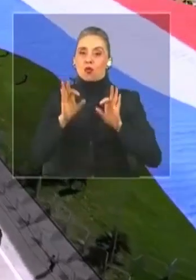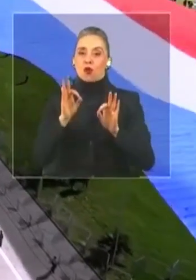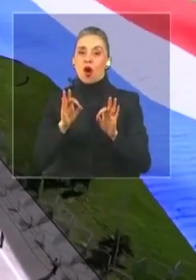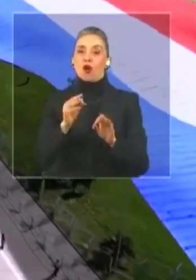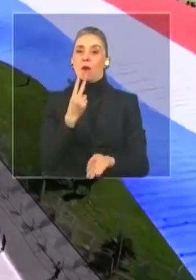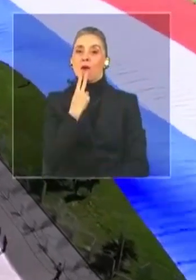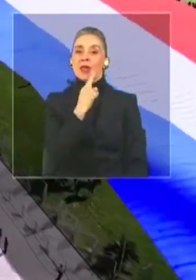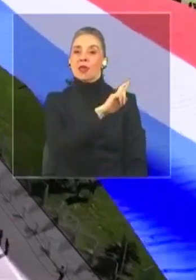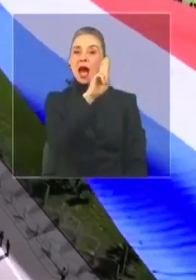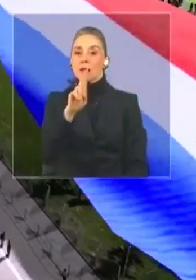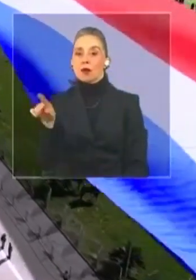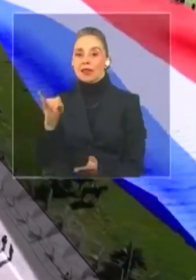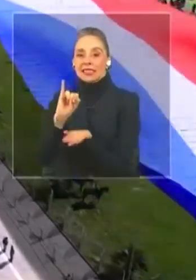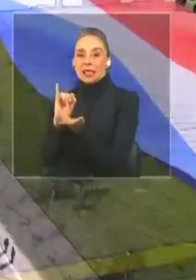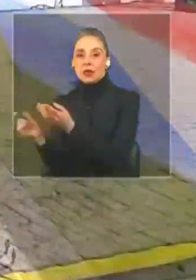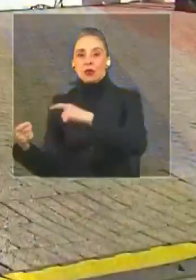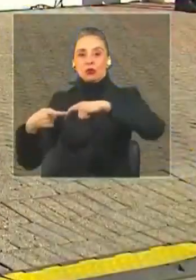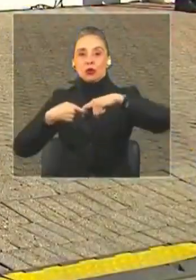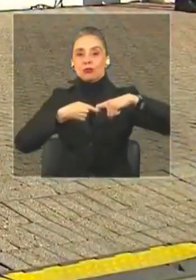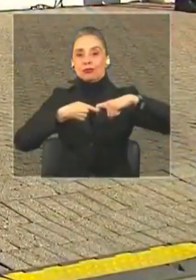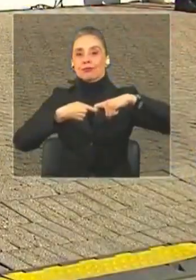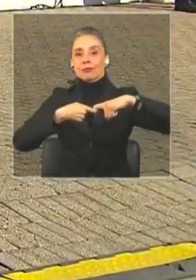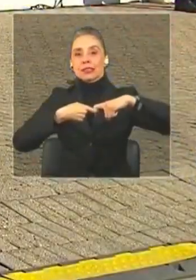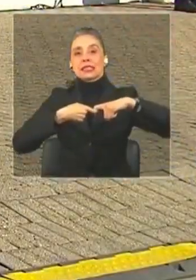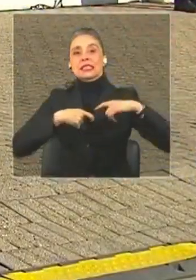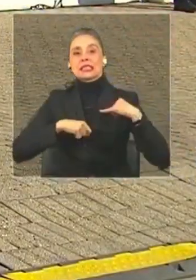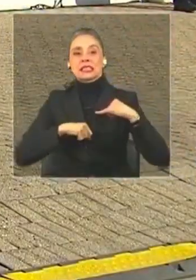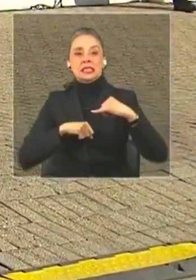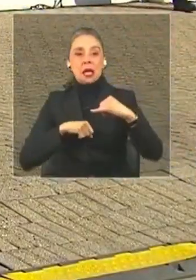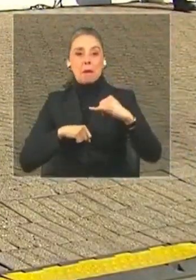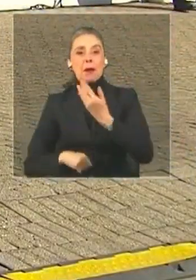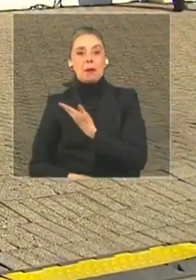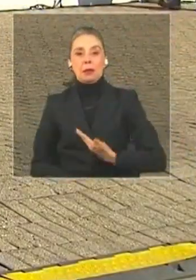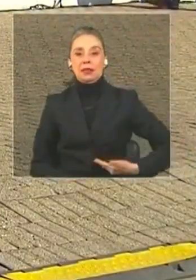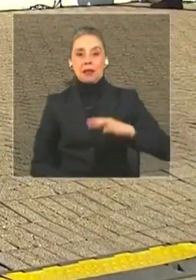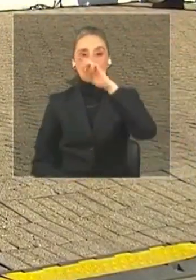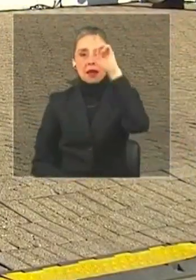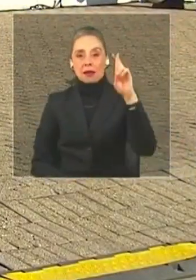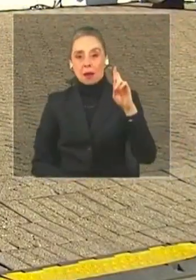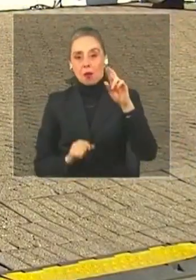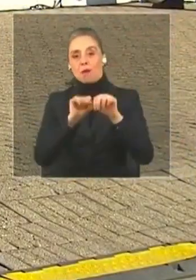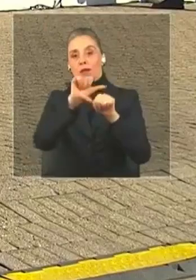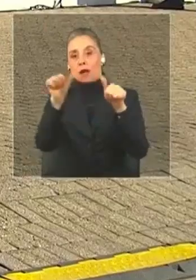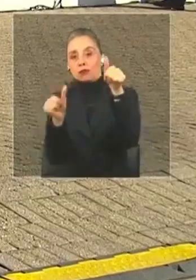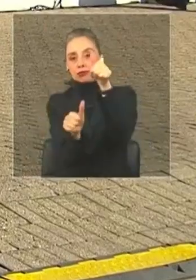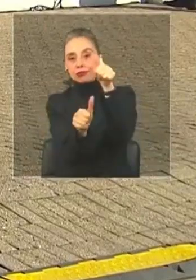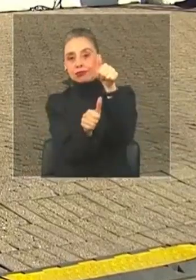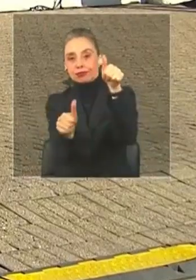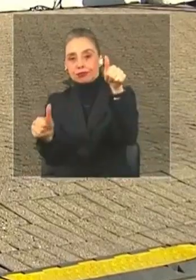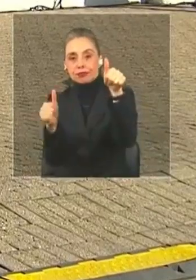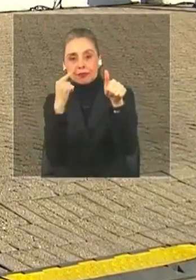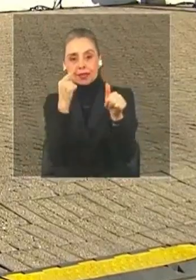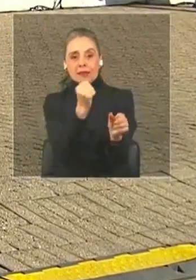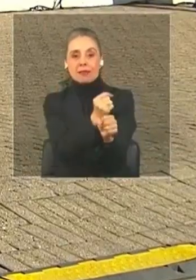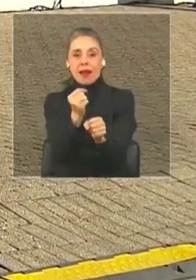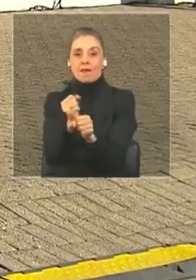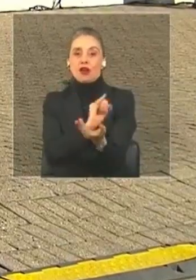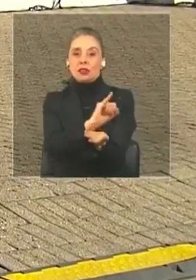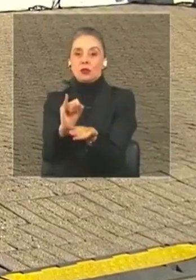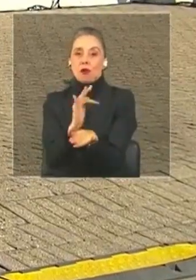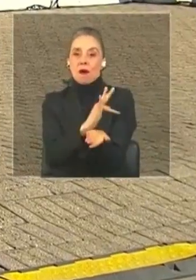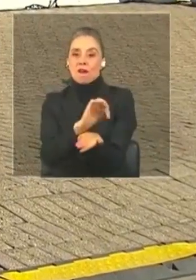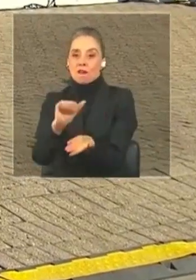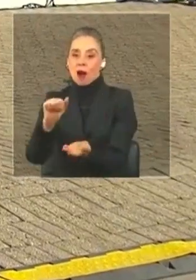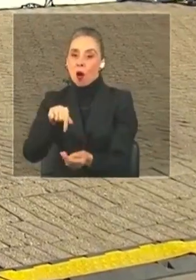republicana, siempre bajo el alero, obviamente, de lo que es la presidencia de la República, mostrando el desarrollo y la labor de las Fuerzas Armadas. Hoy